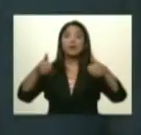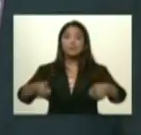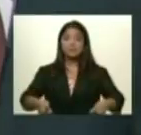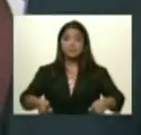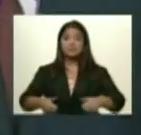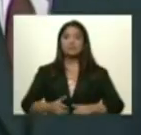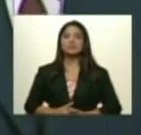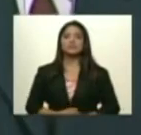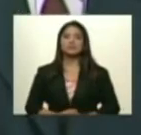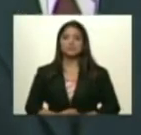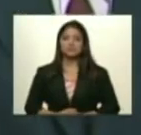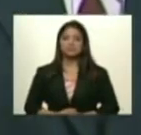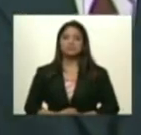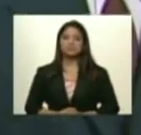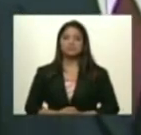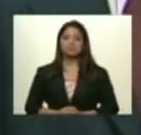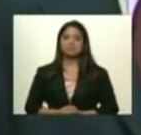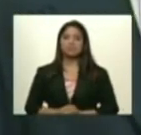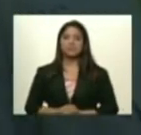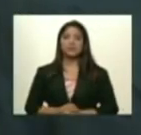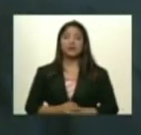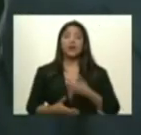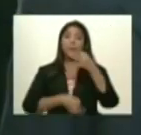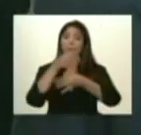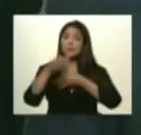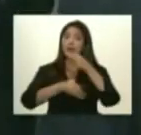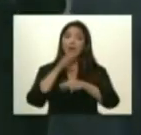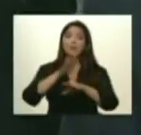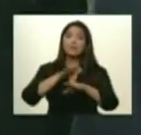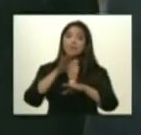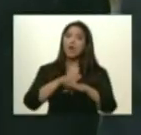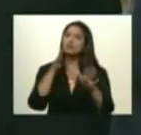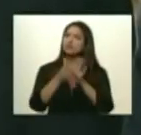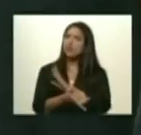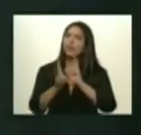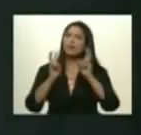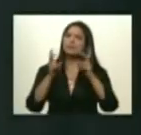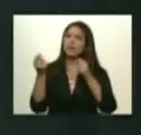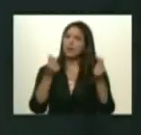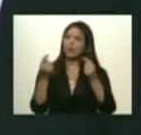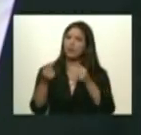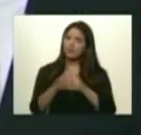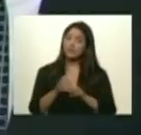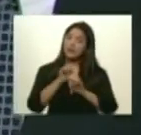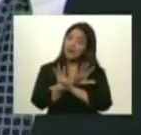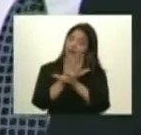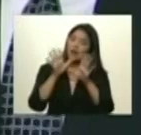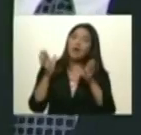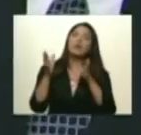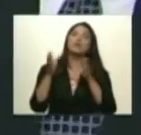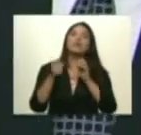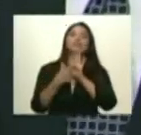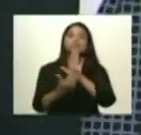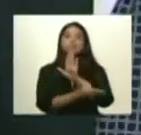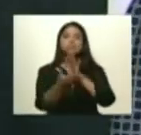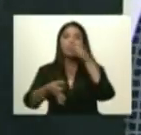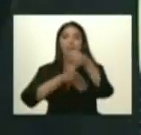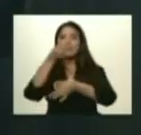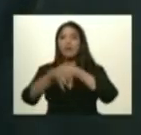de lo que serán estos anuncios en materia económica, por supuesto compartiendo información